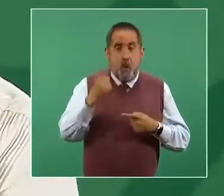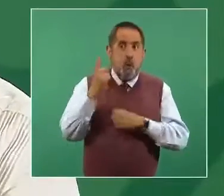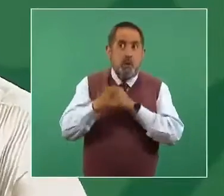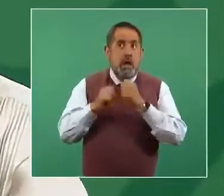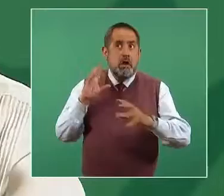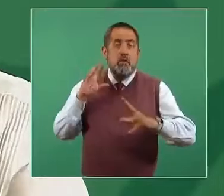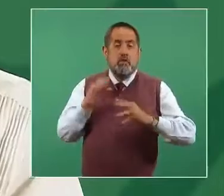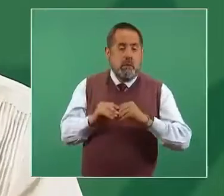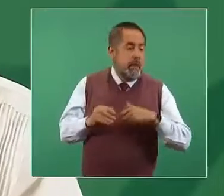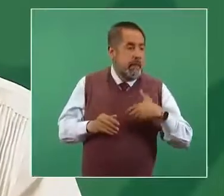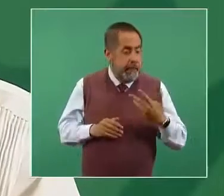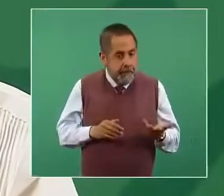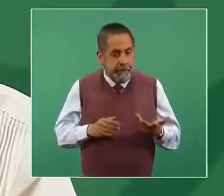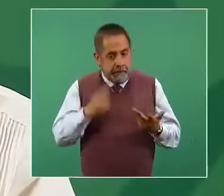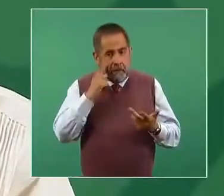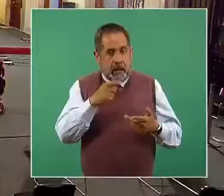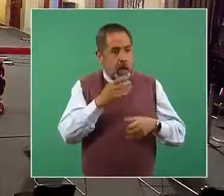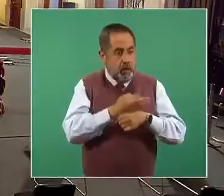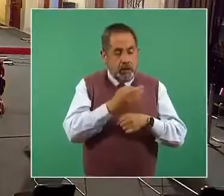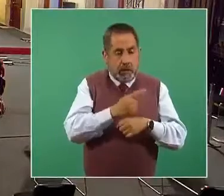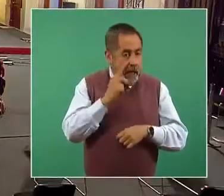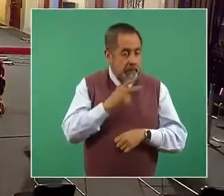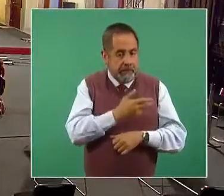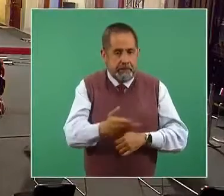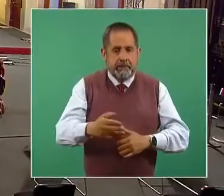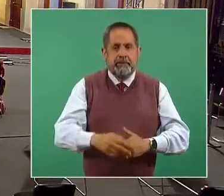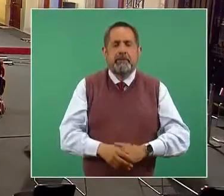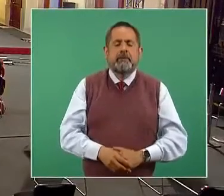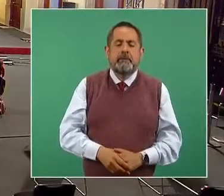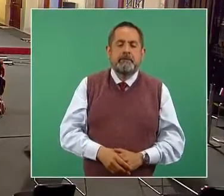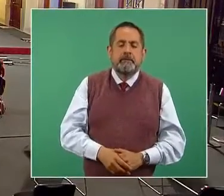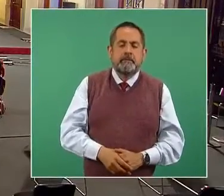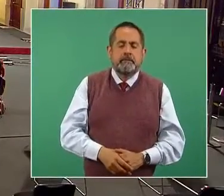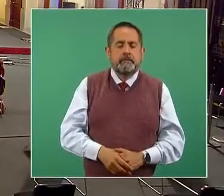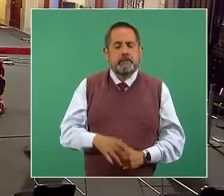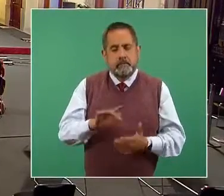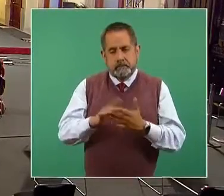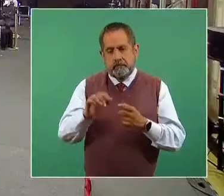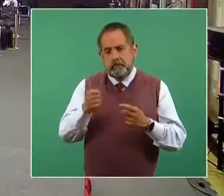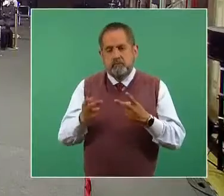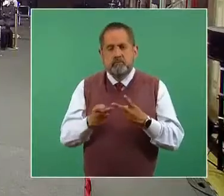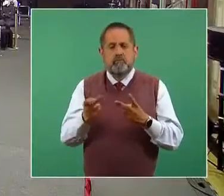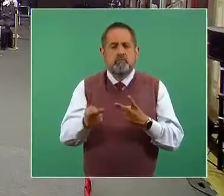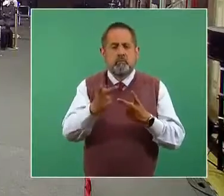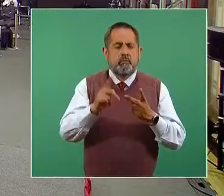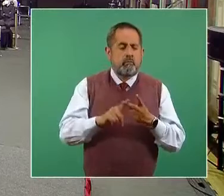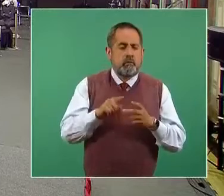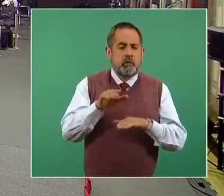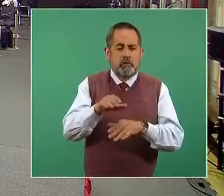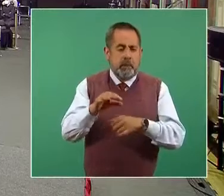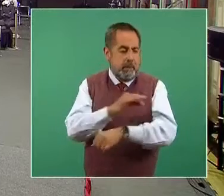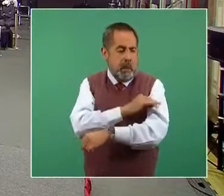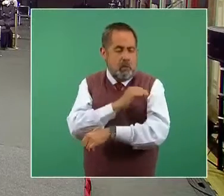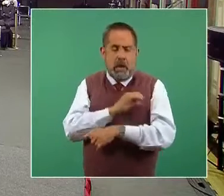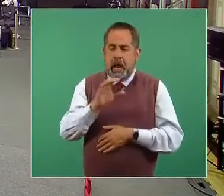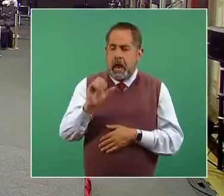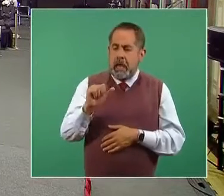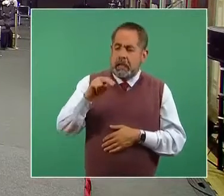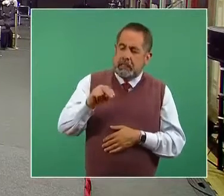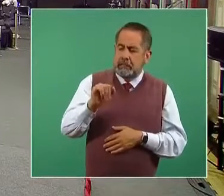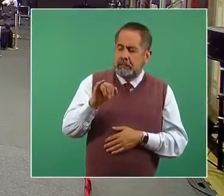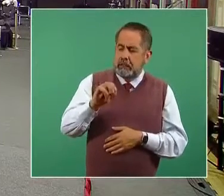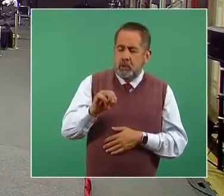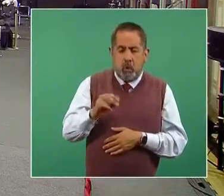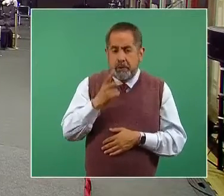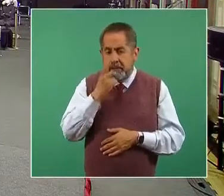anual están presentes o transitan. Gracias. Y otra pregunta es sobre la vacuna CanSino. Se supone que iban